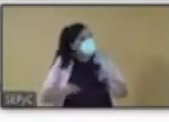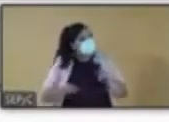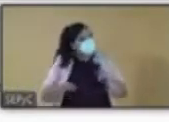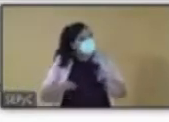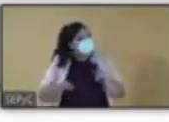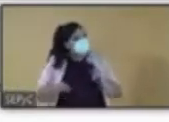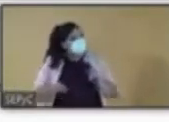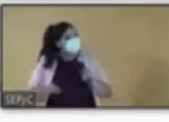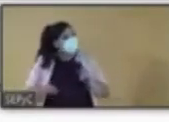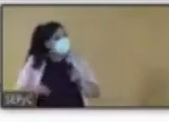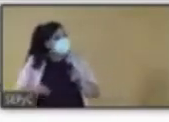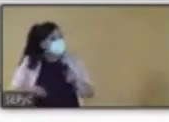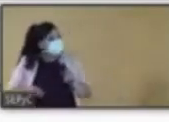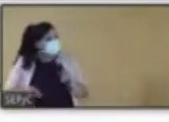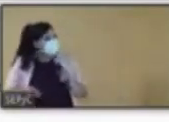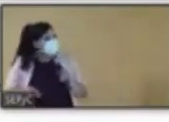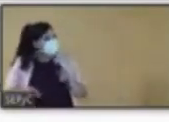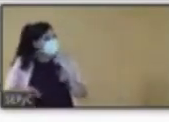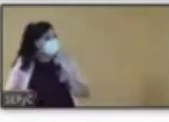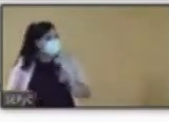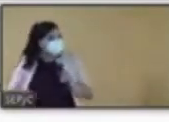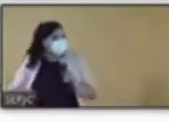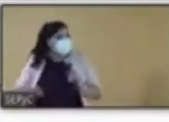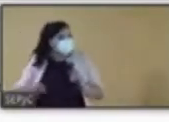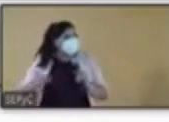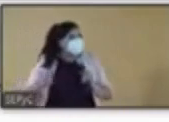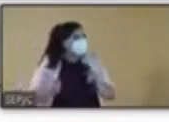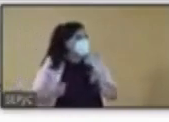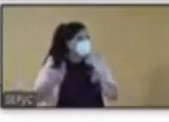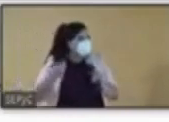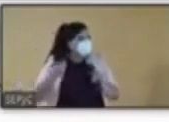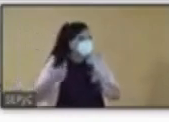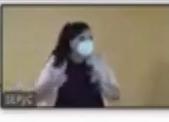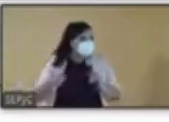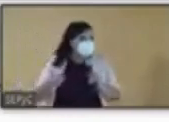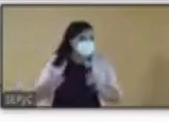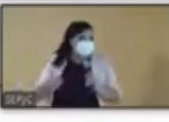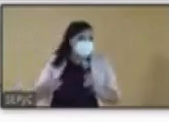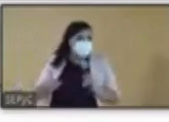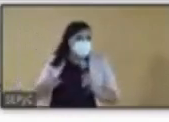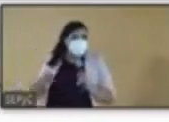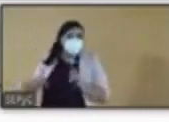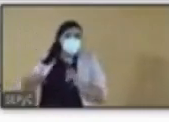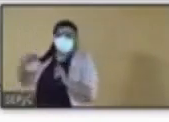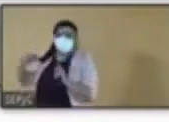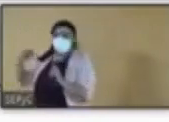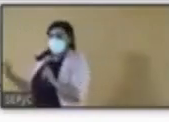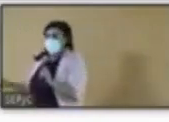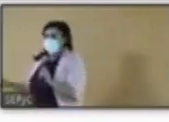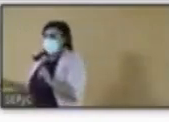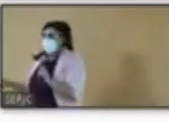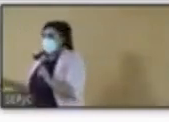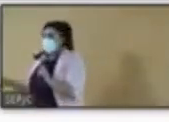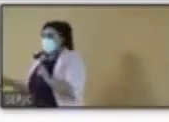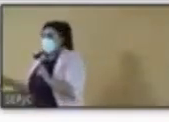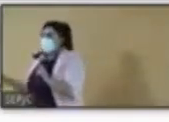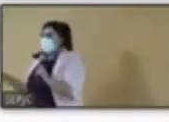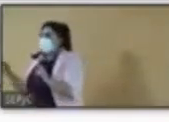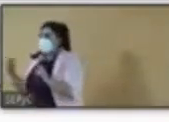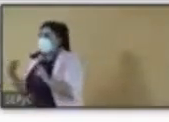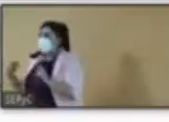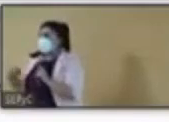últimos 2 años han participado activamente para representar a nombre de un tercero